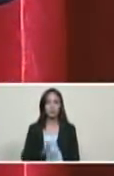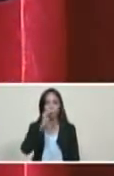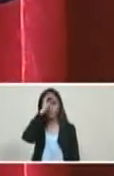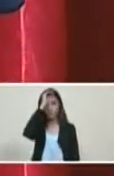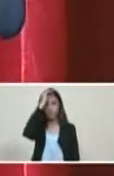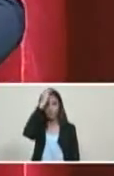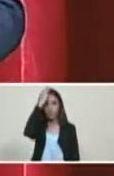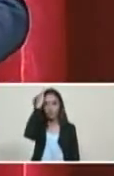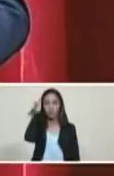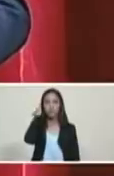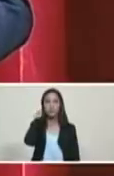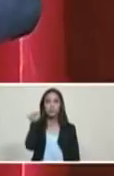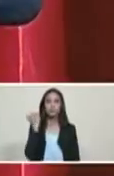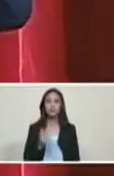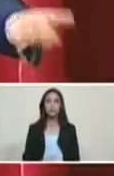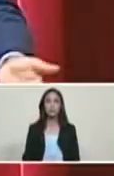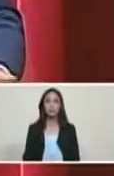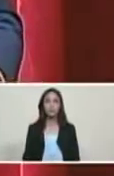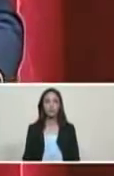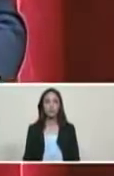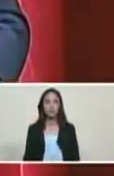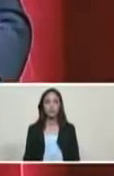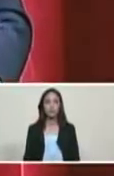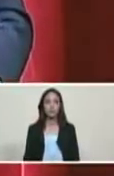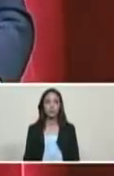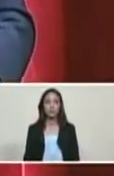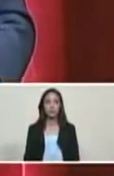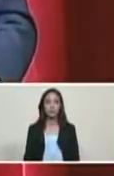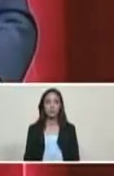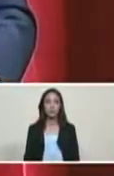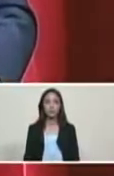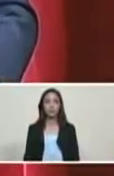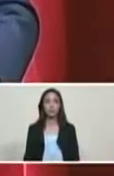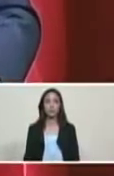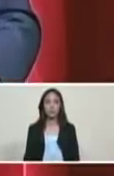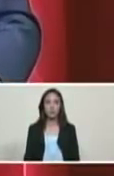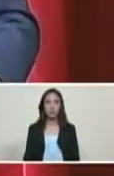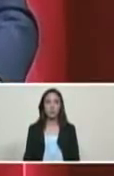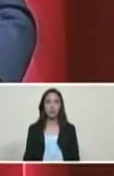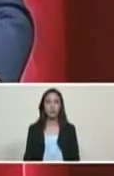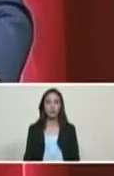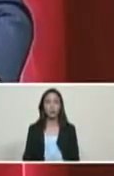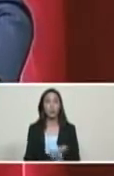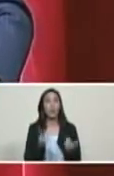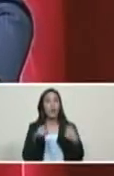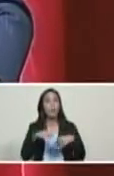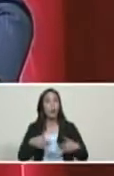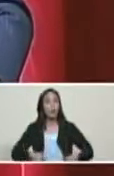para lograr el conocimiento que nos lleve al desarrollo por esfuerzo propio.